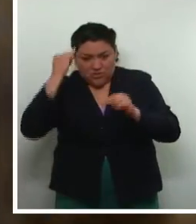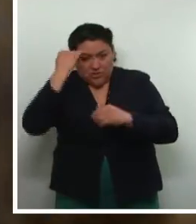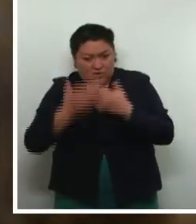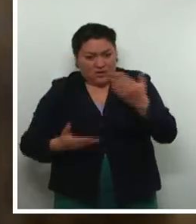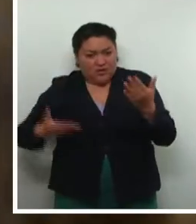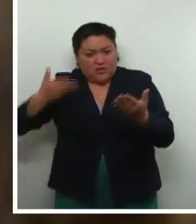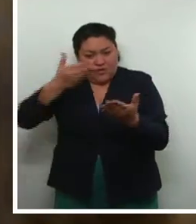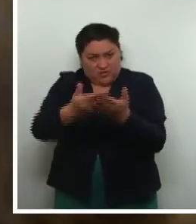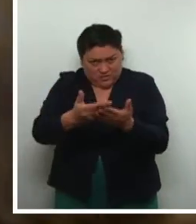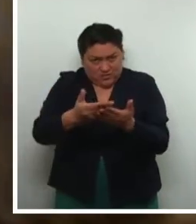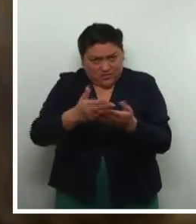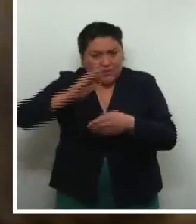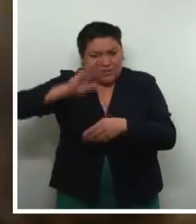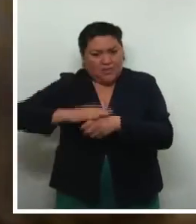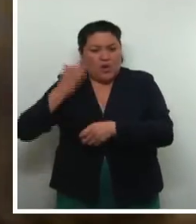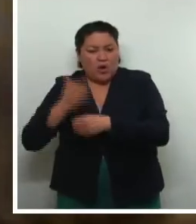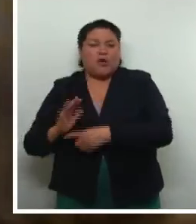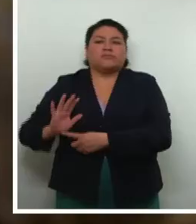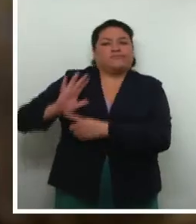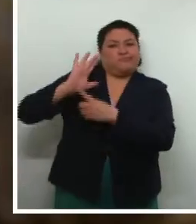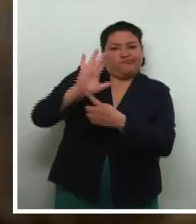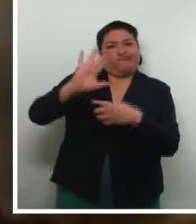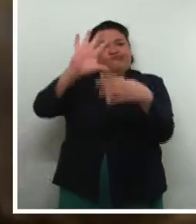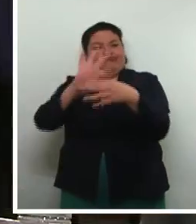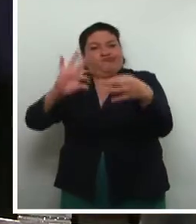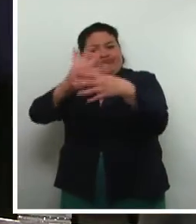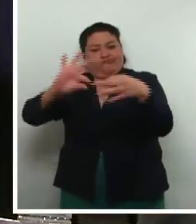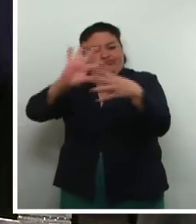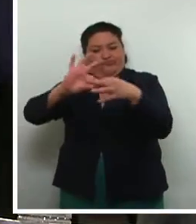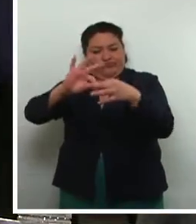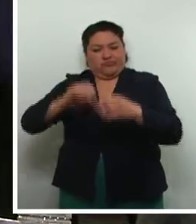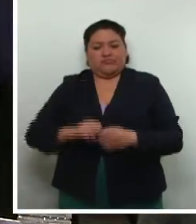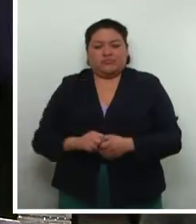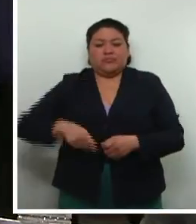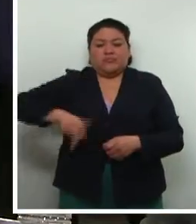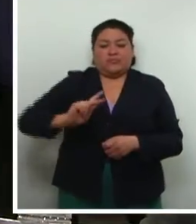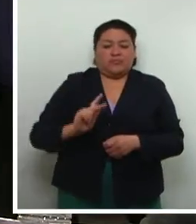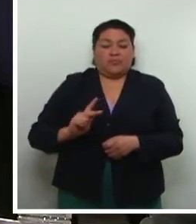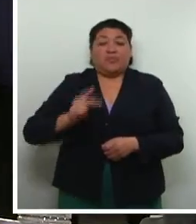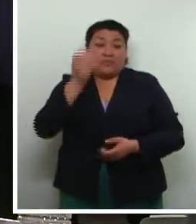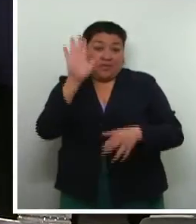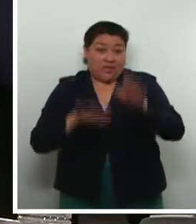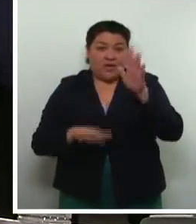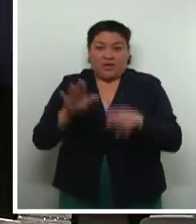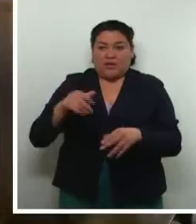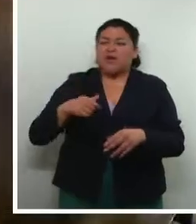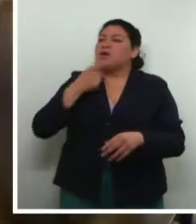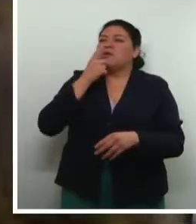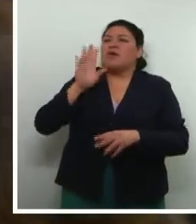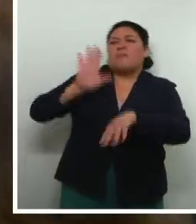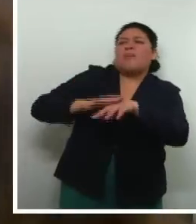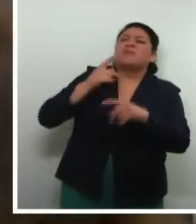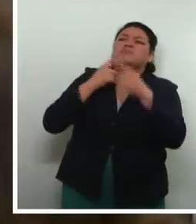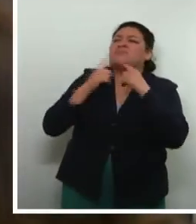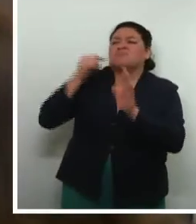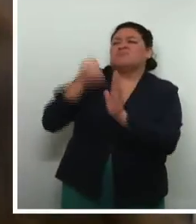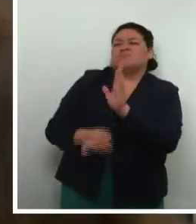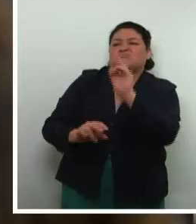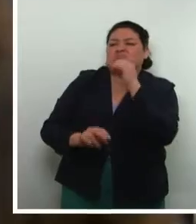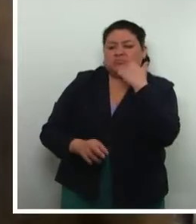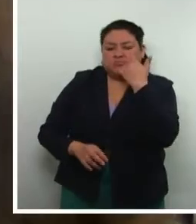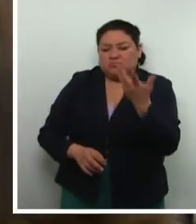las pusimos a consideración. El hecho de que no se hayan admitido a discusión no